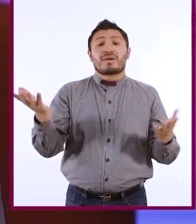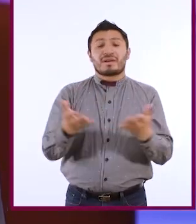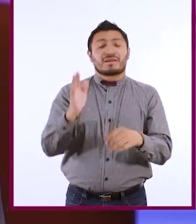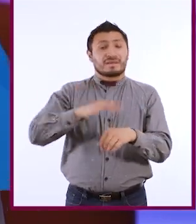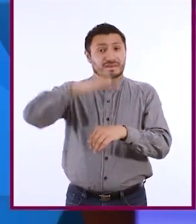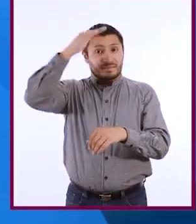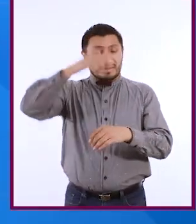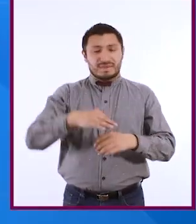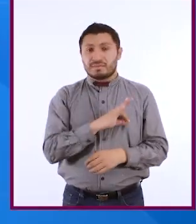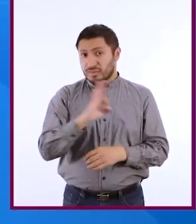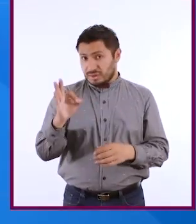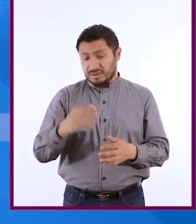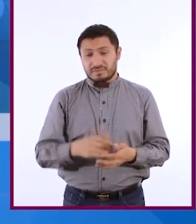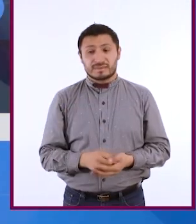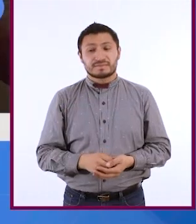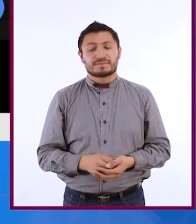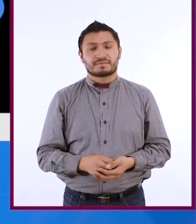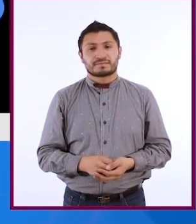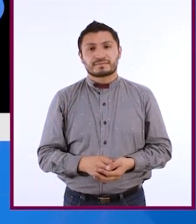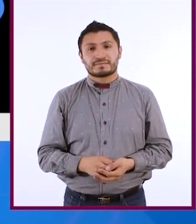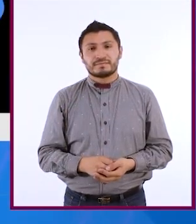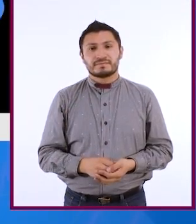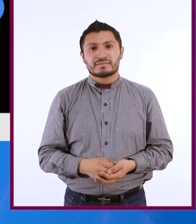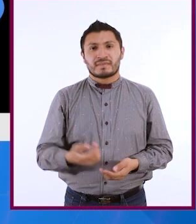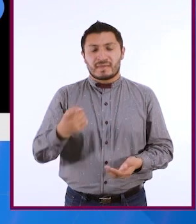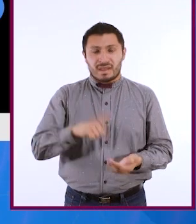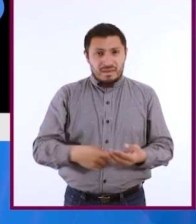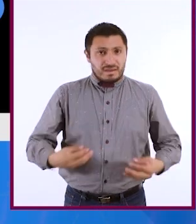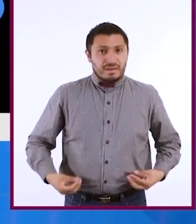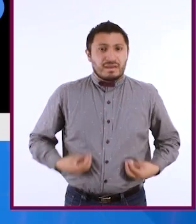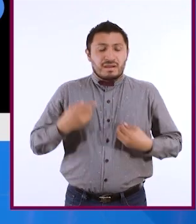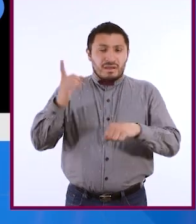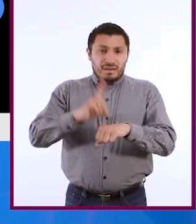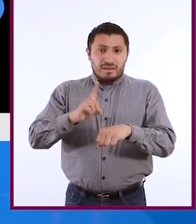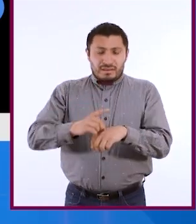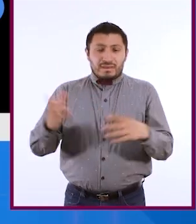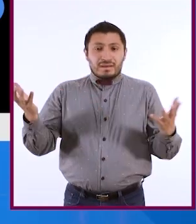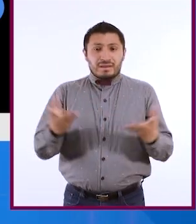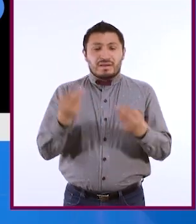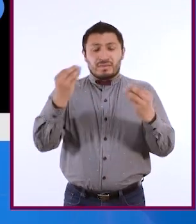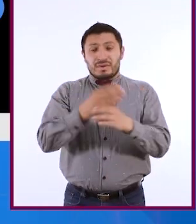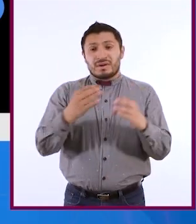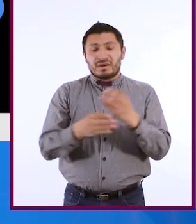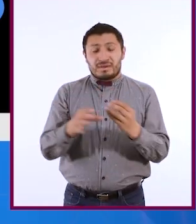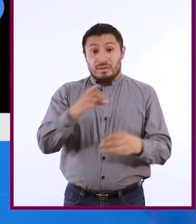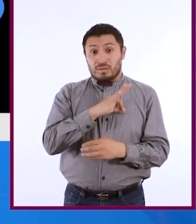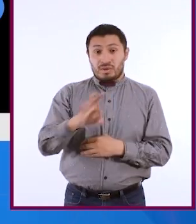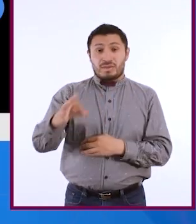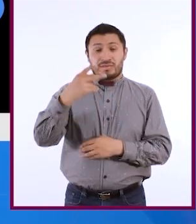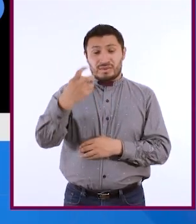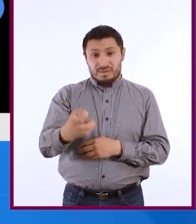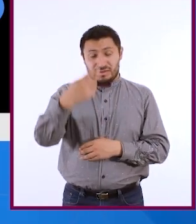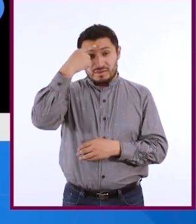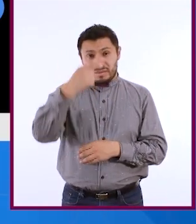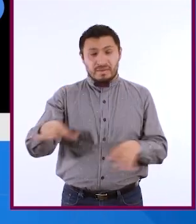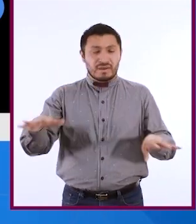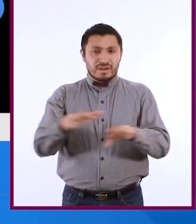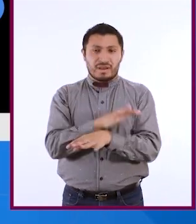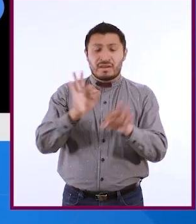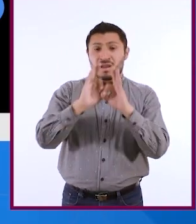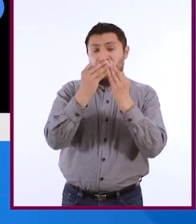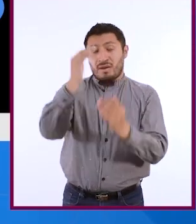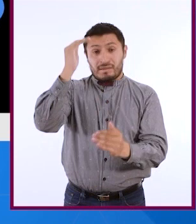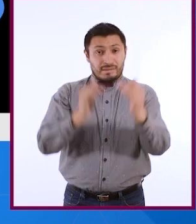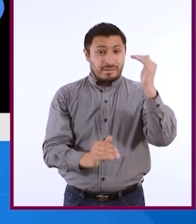hacer. En nuestra vida cotidiana podemos hacer muchísimas cosas para cambiar las dinámicas de desigualdad,